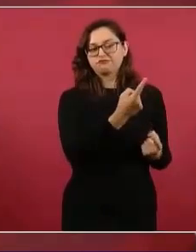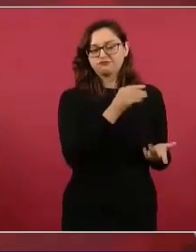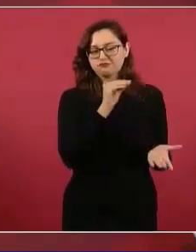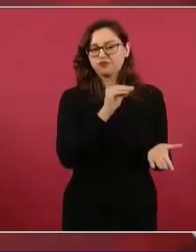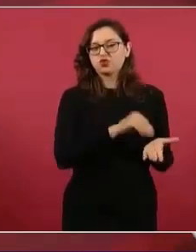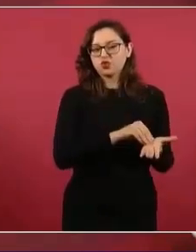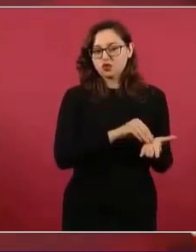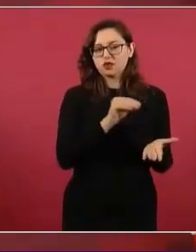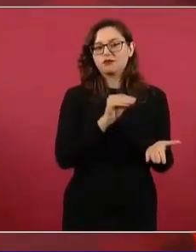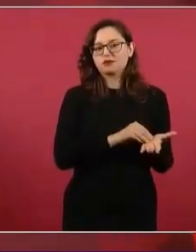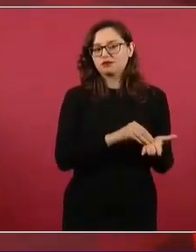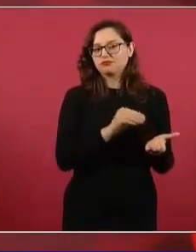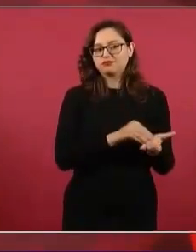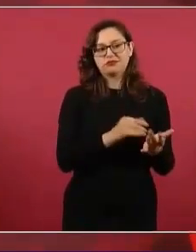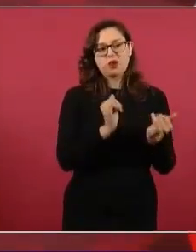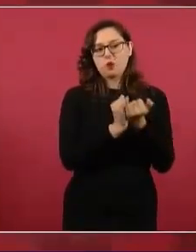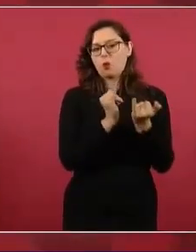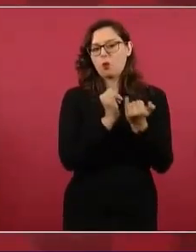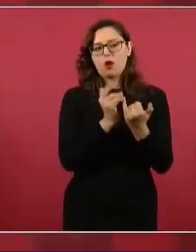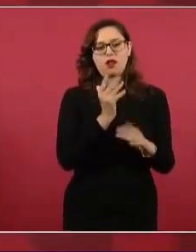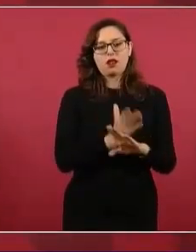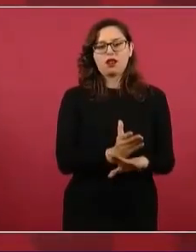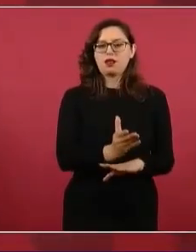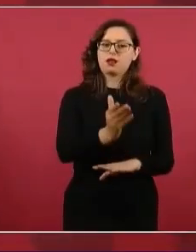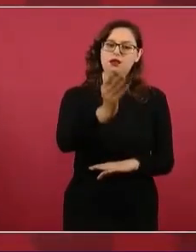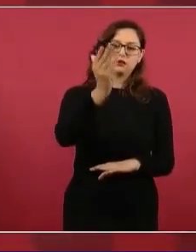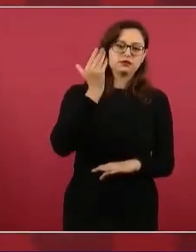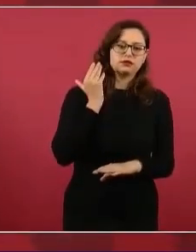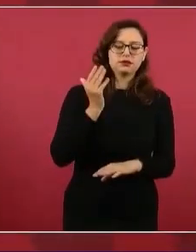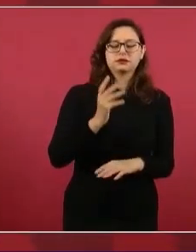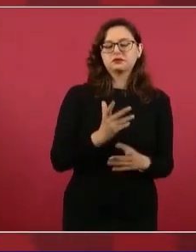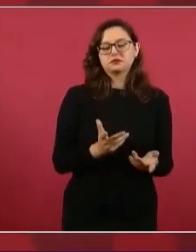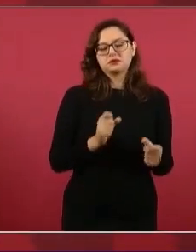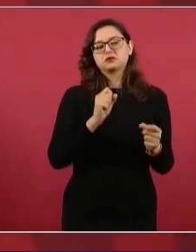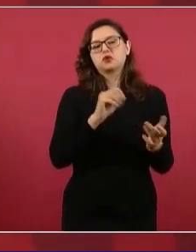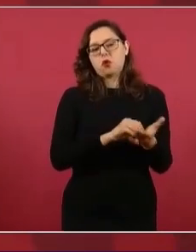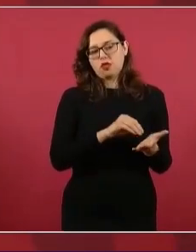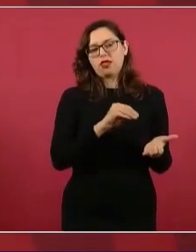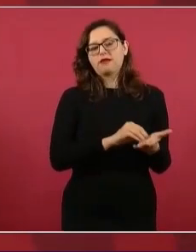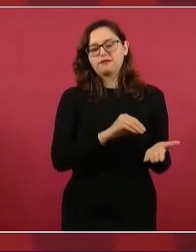del antiguo régimen,